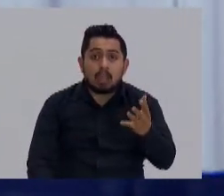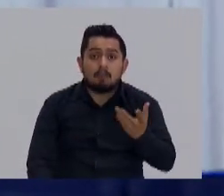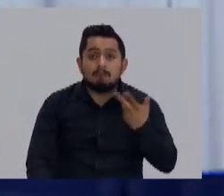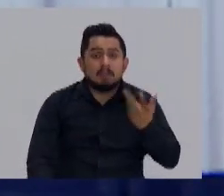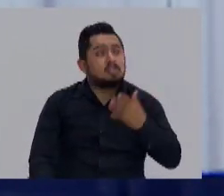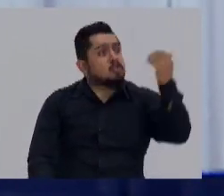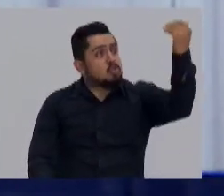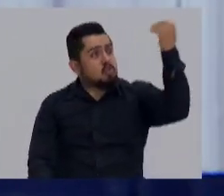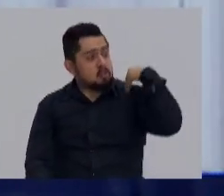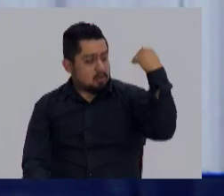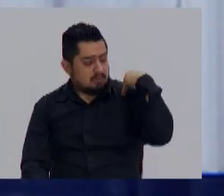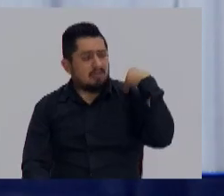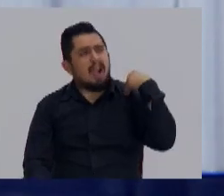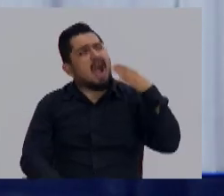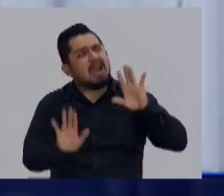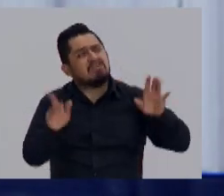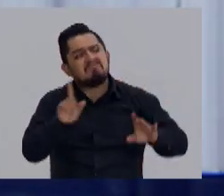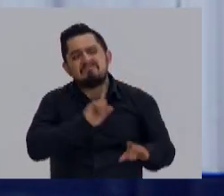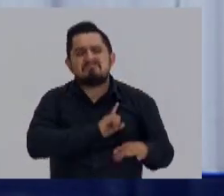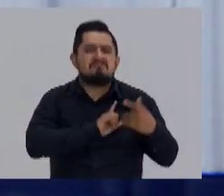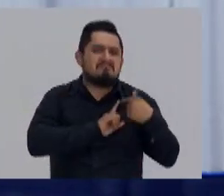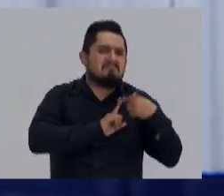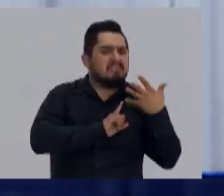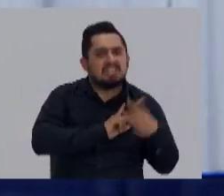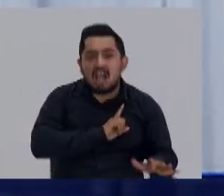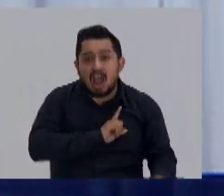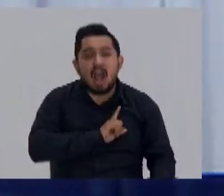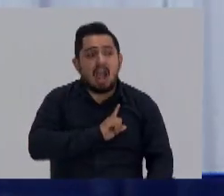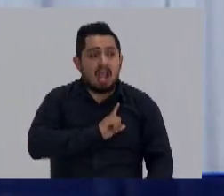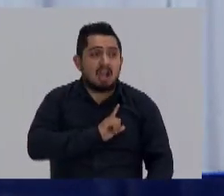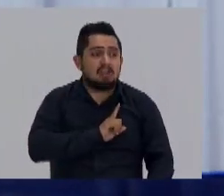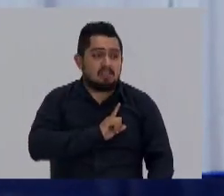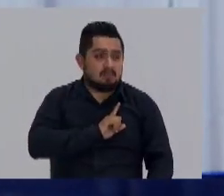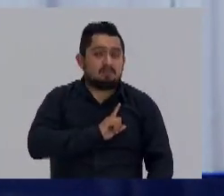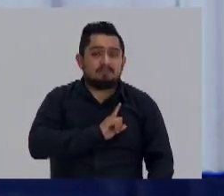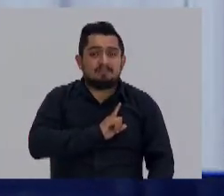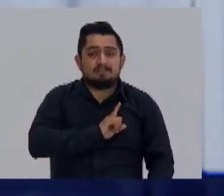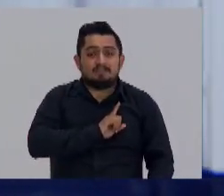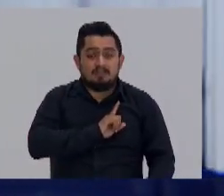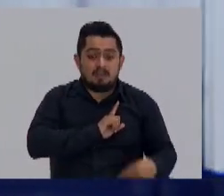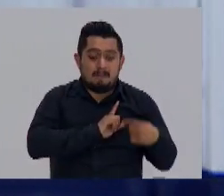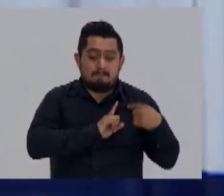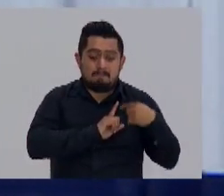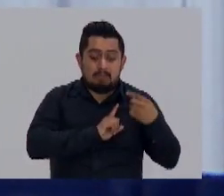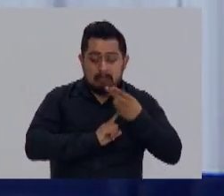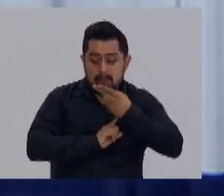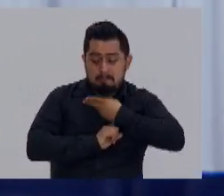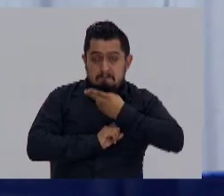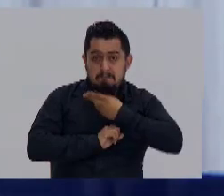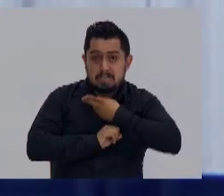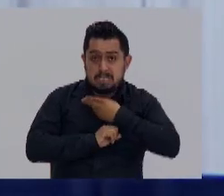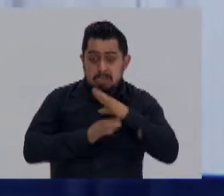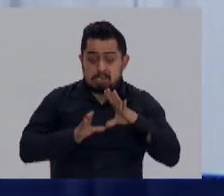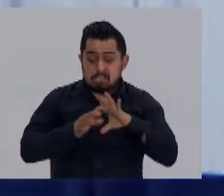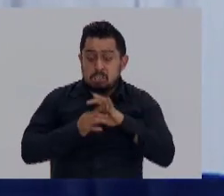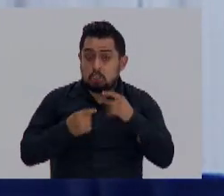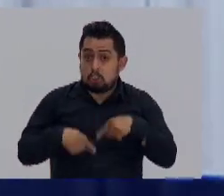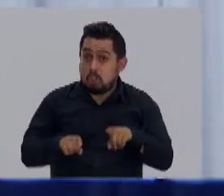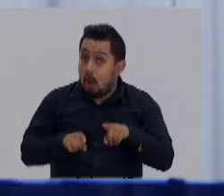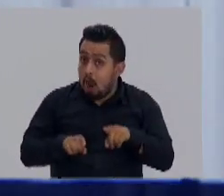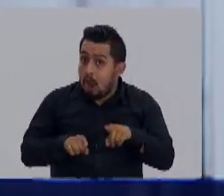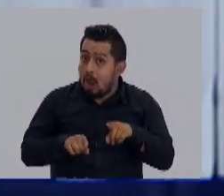la voz: sí, tengo a Cristo en mi corazón. Sí, pero ese pecadito que tienes allí